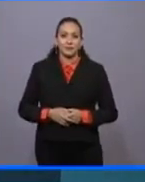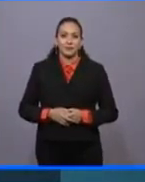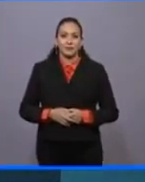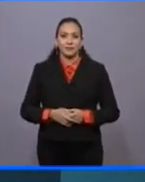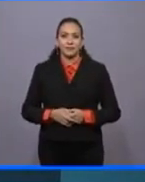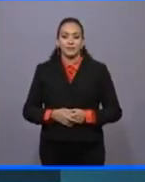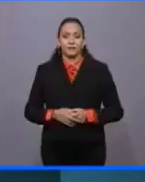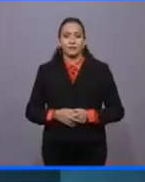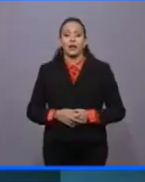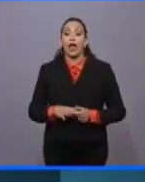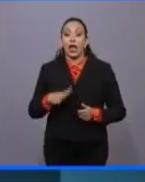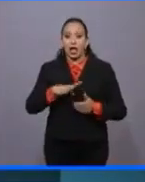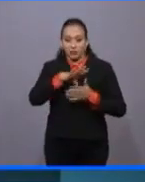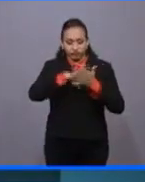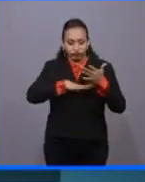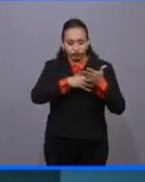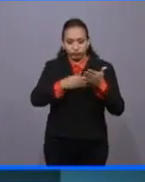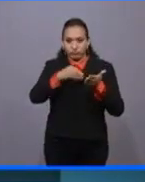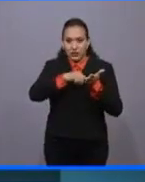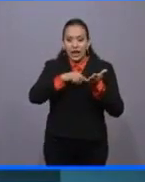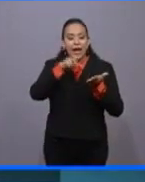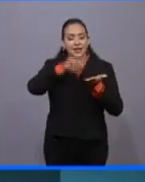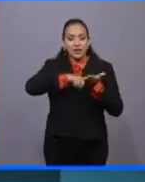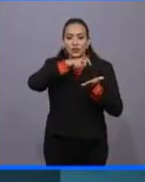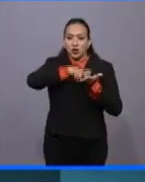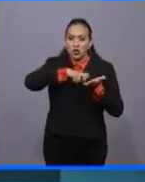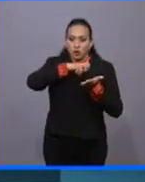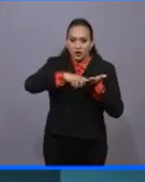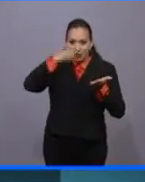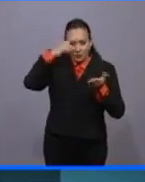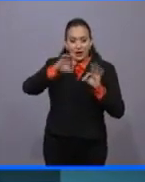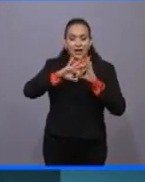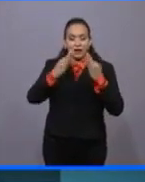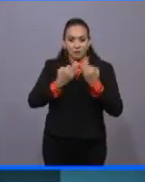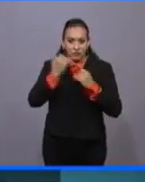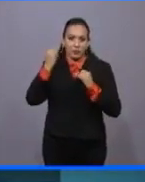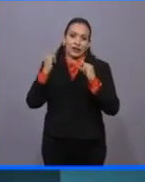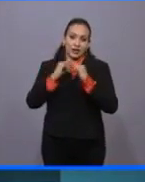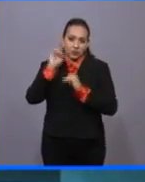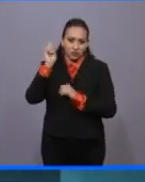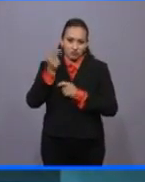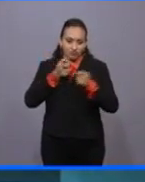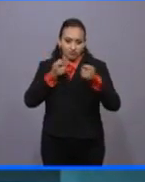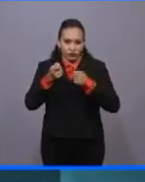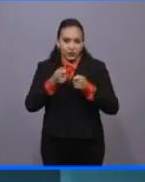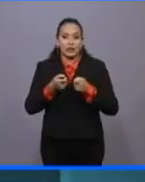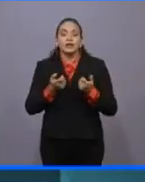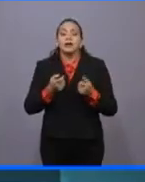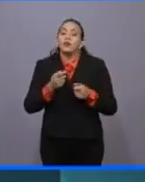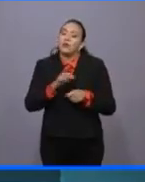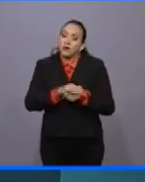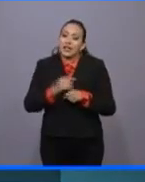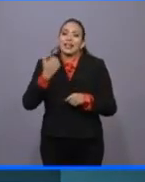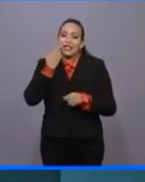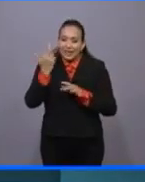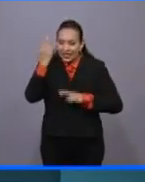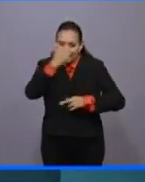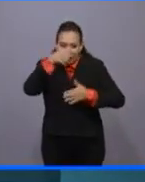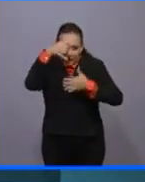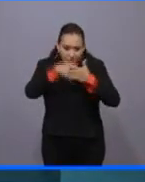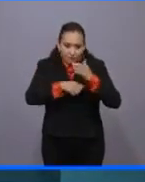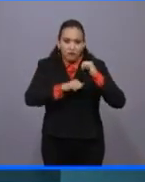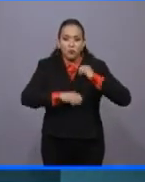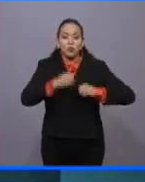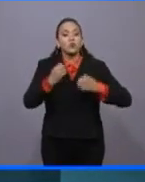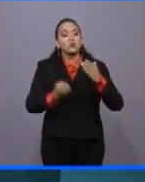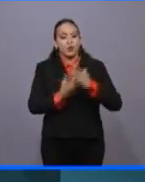La agenda de deliberación institucional modificó su dinámica de manera temporal para analizar a fondo la reforma al Poder Judicial.